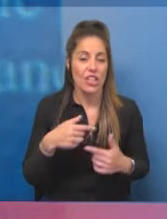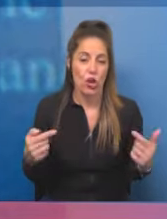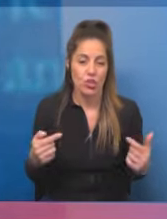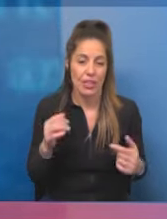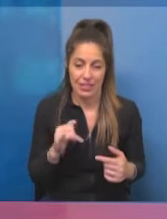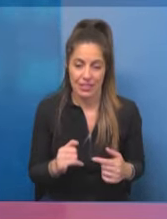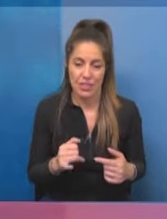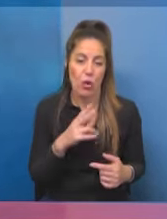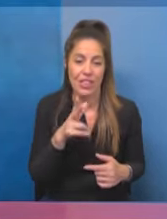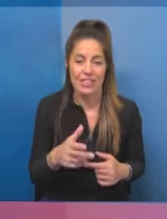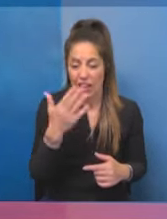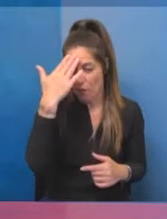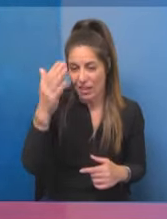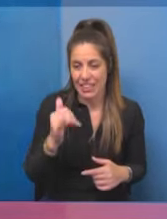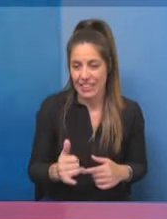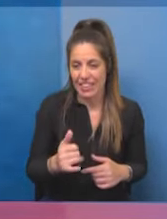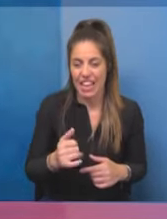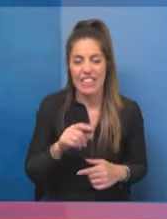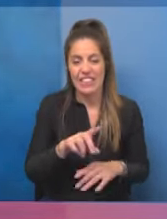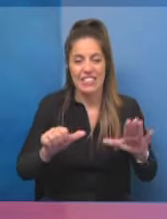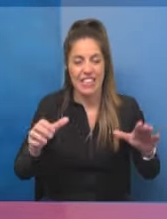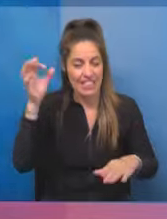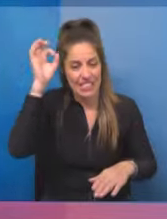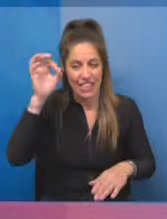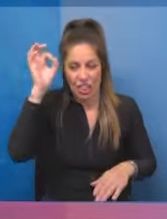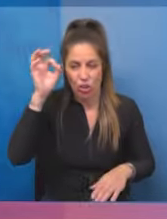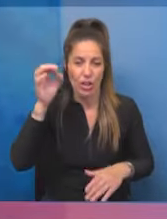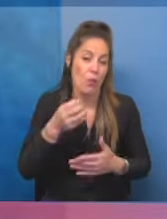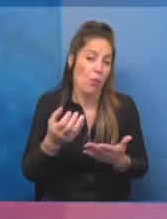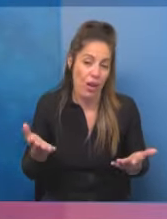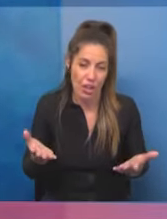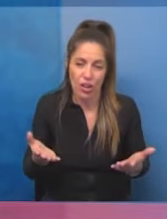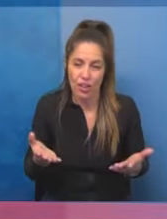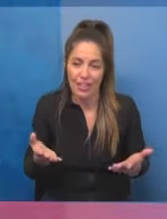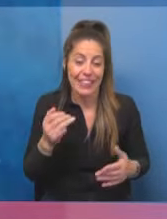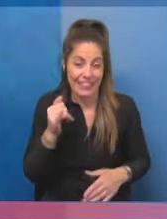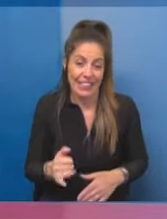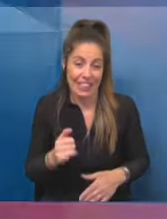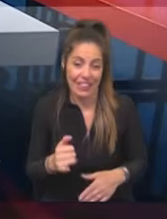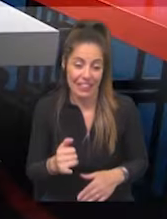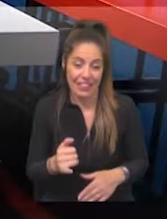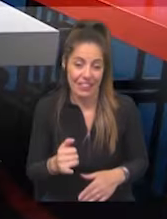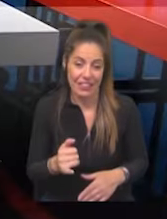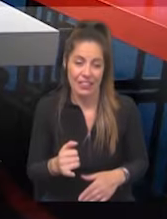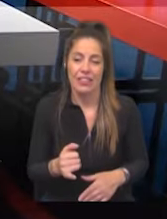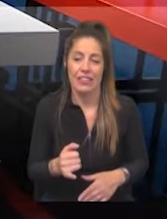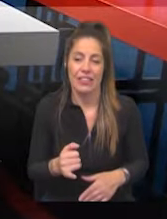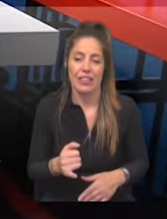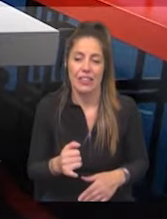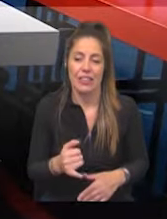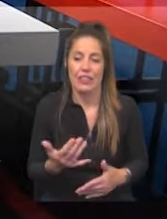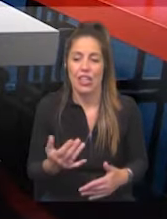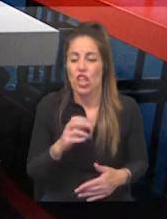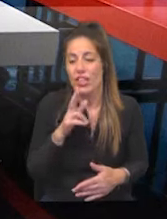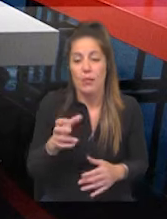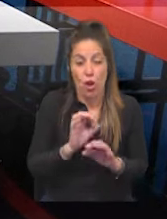así si vos decís que el frente amplio tiene 16 senadores bueno tiene no este Qué haces No